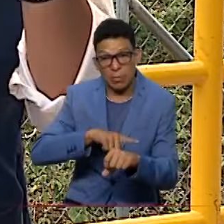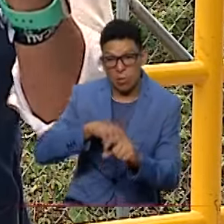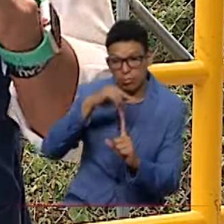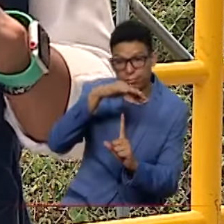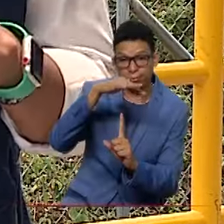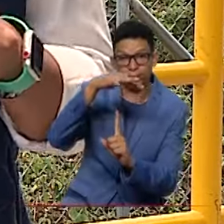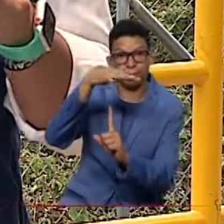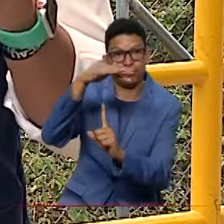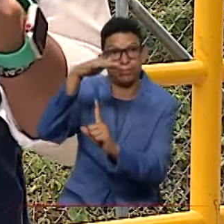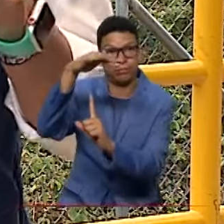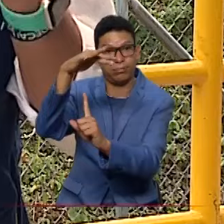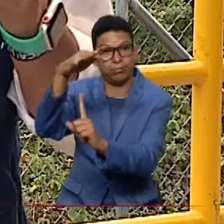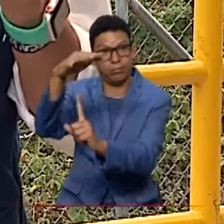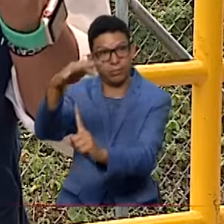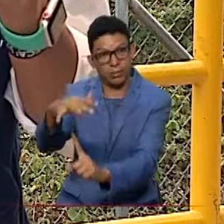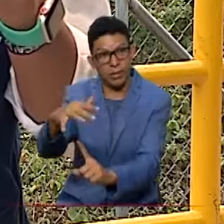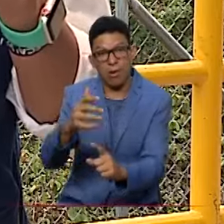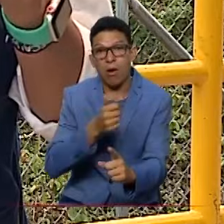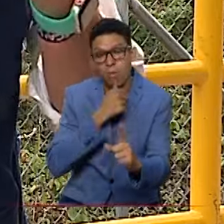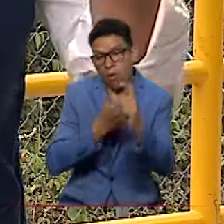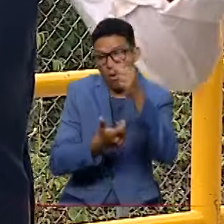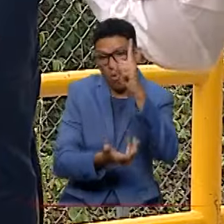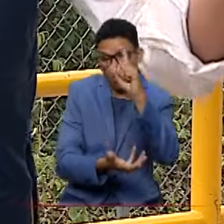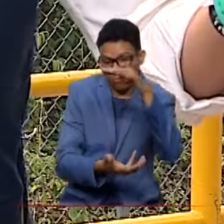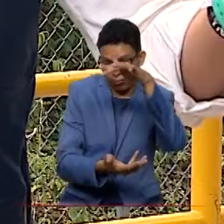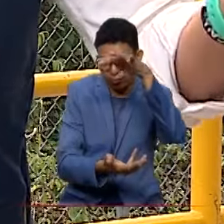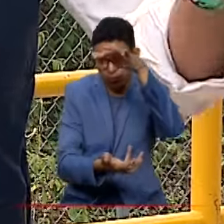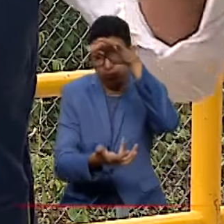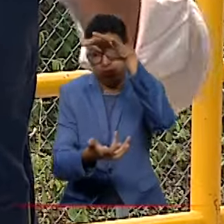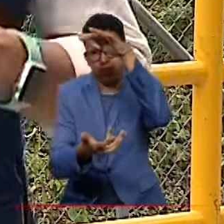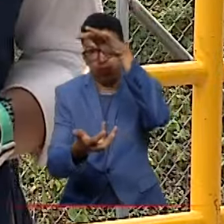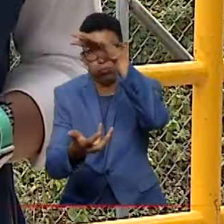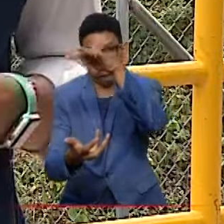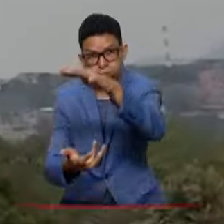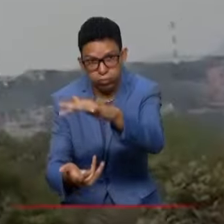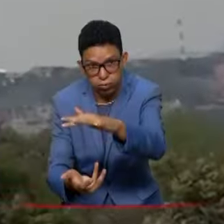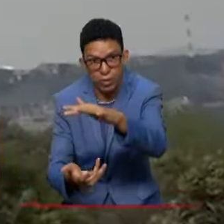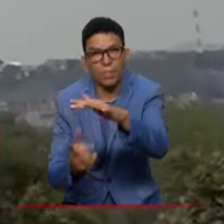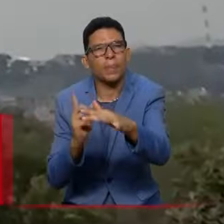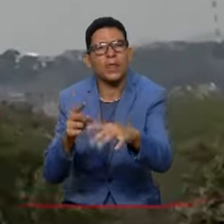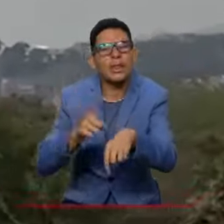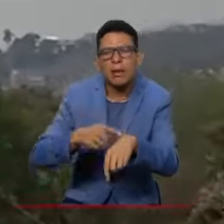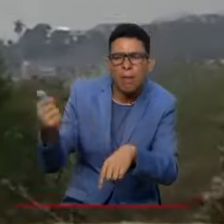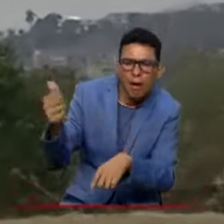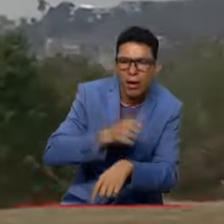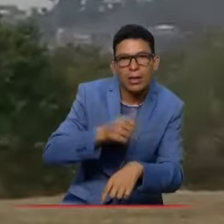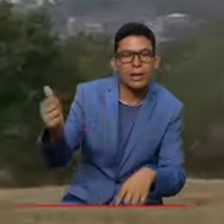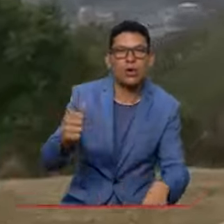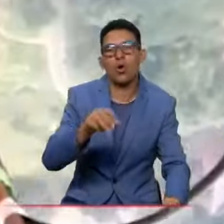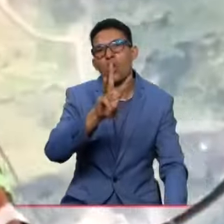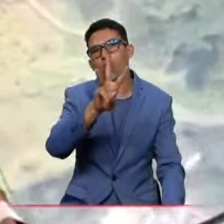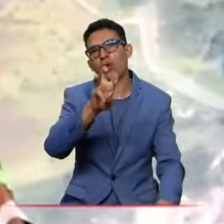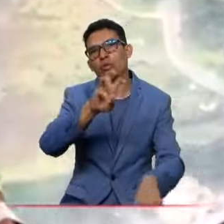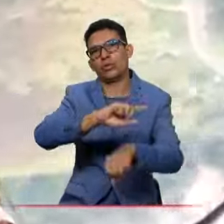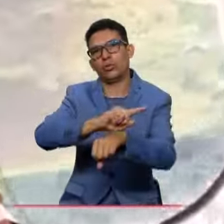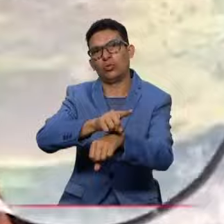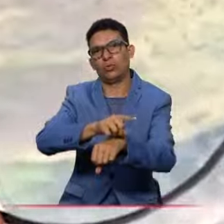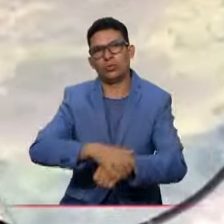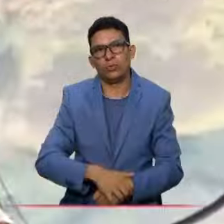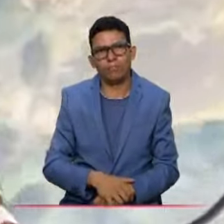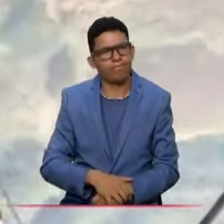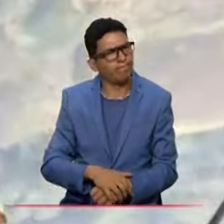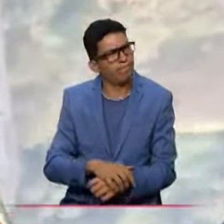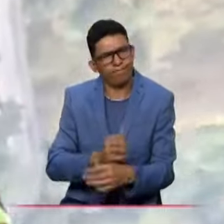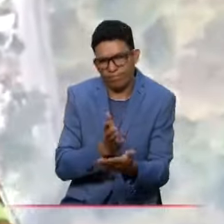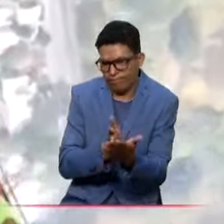helicóptero, de salir cargado desde este helipuerto hasta los puntos y volver, es menos de 8 minutos, por lo que nos permite